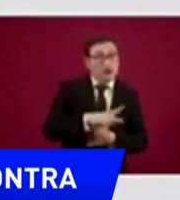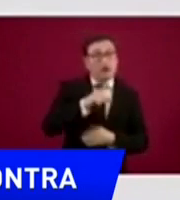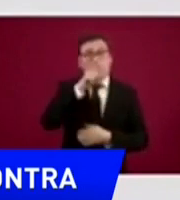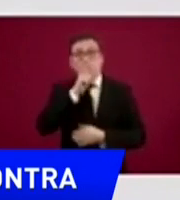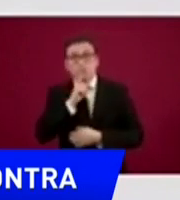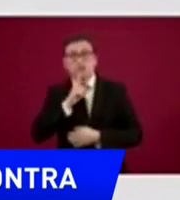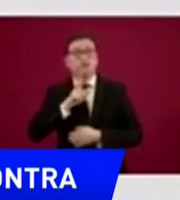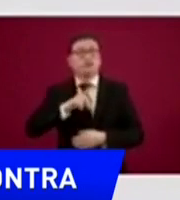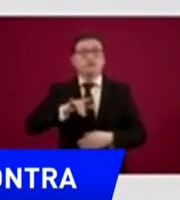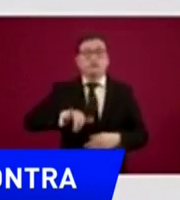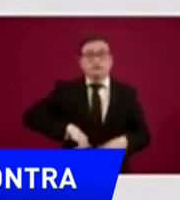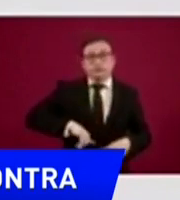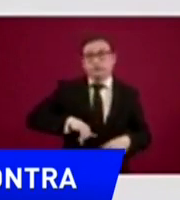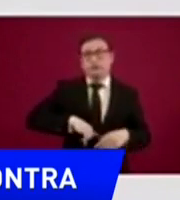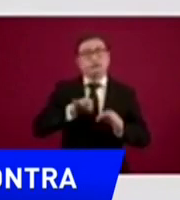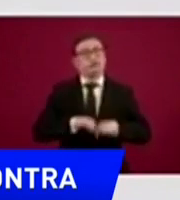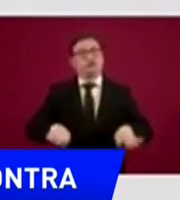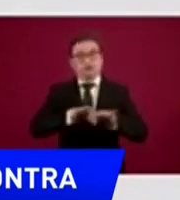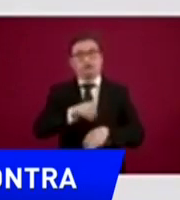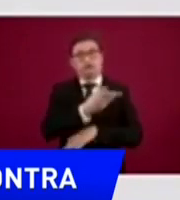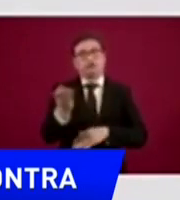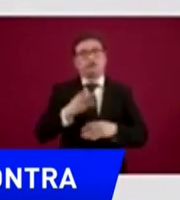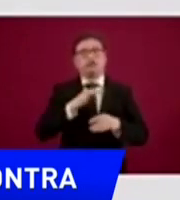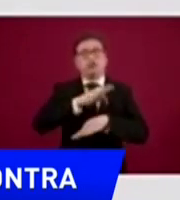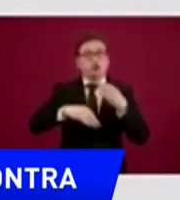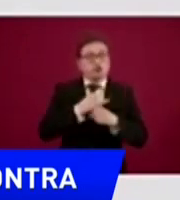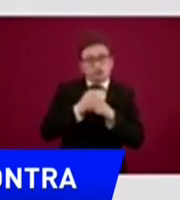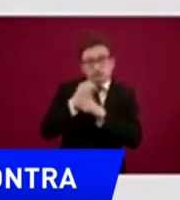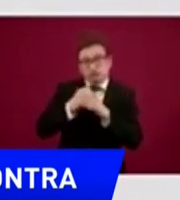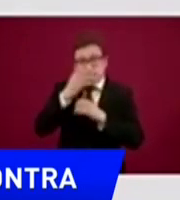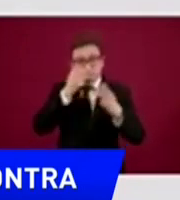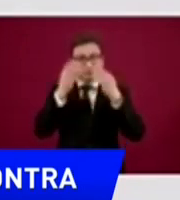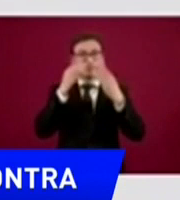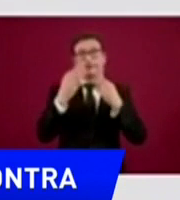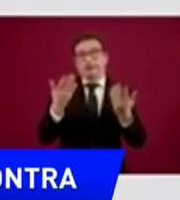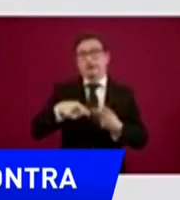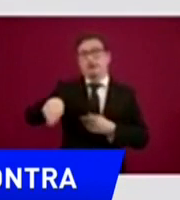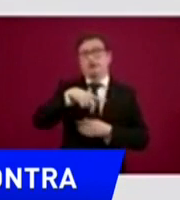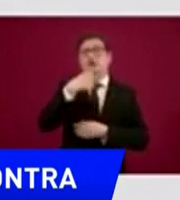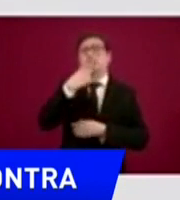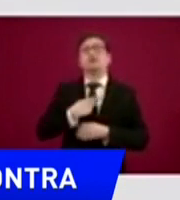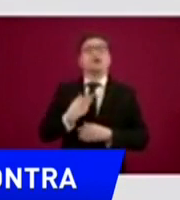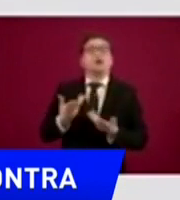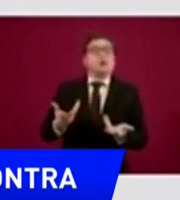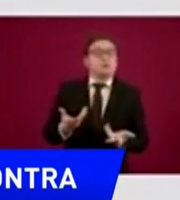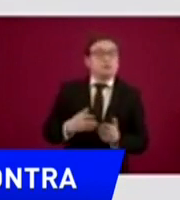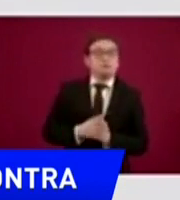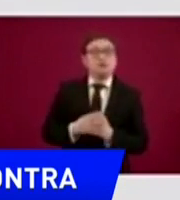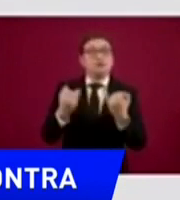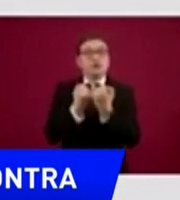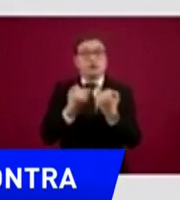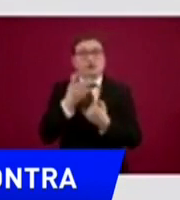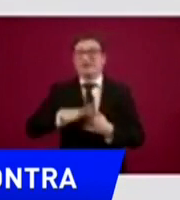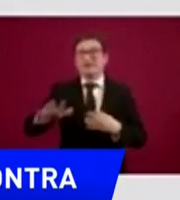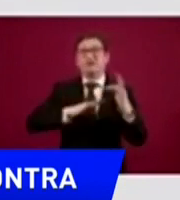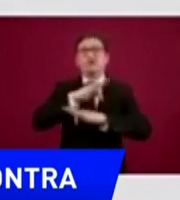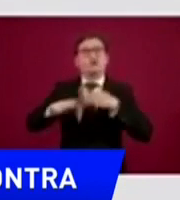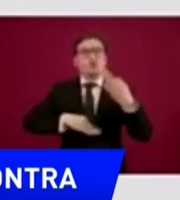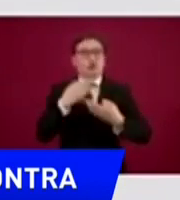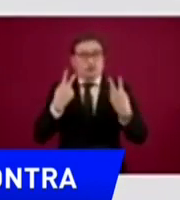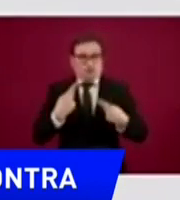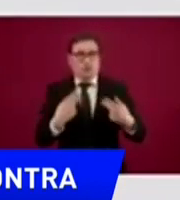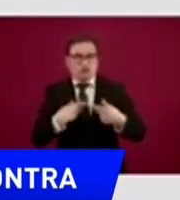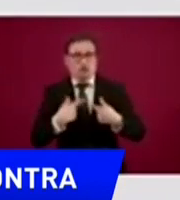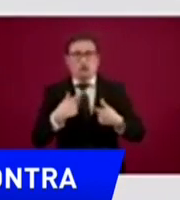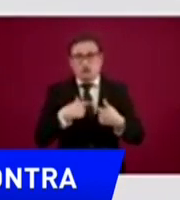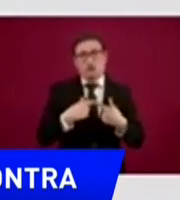tener ese impacto, pero pues estamos muy impresionados sobre la cantidad de personas que están utilizando el número, sobre todo para de